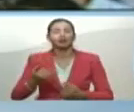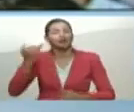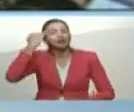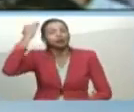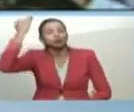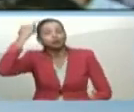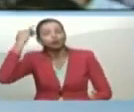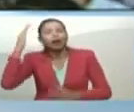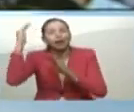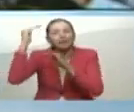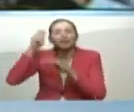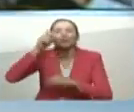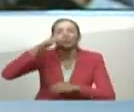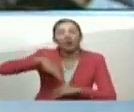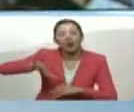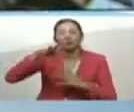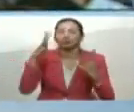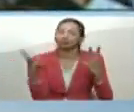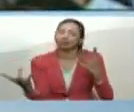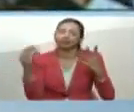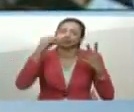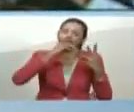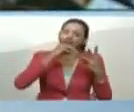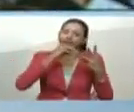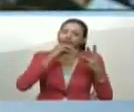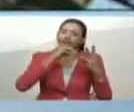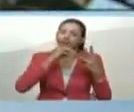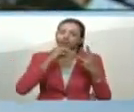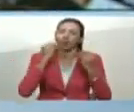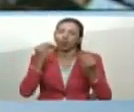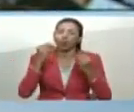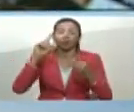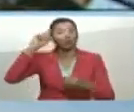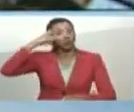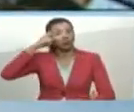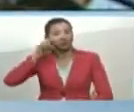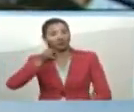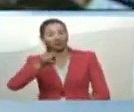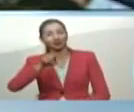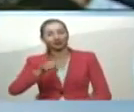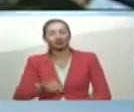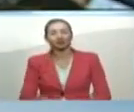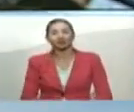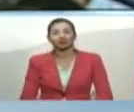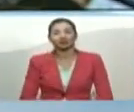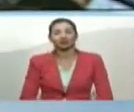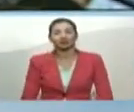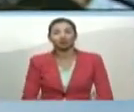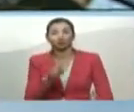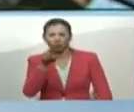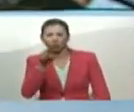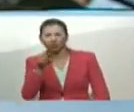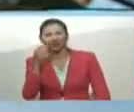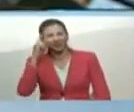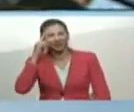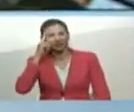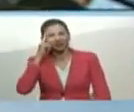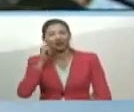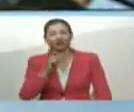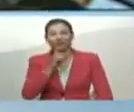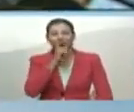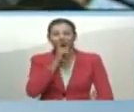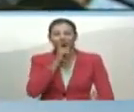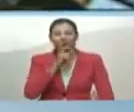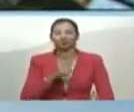de nuestro pueblo. ¿Cómo te recuerdo a ti, recogiendo casualmente, perdona, no